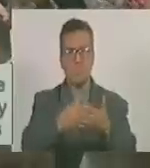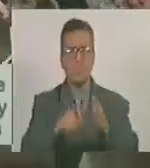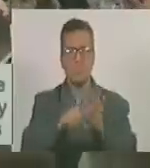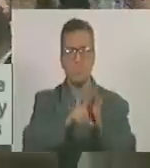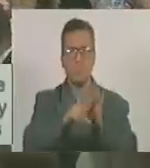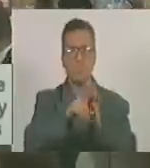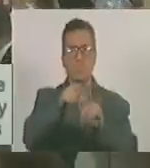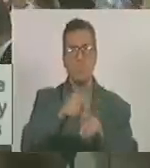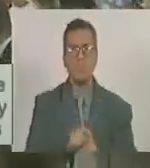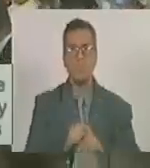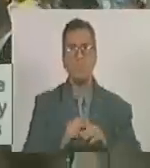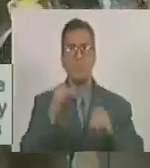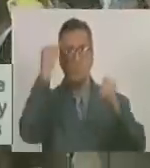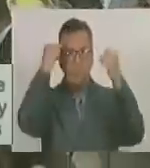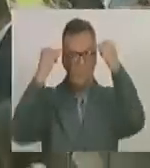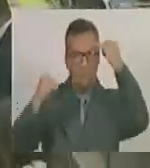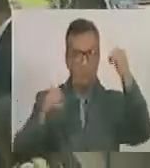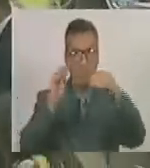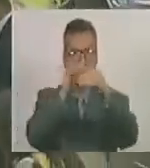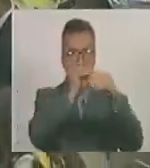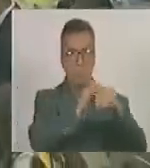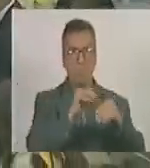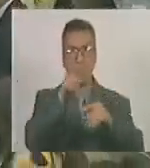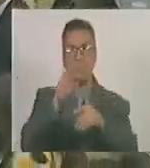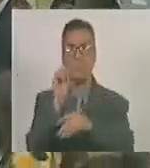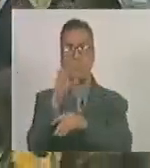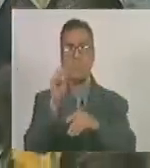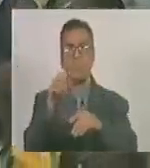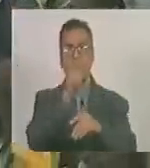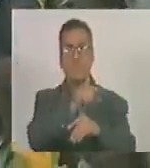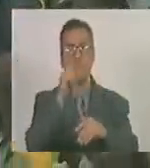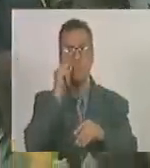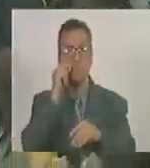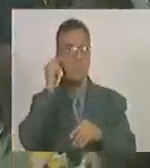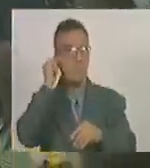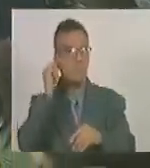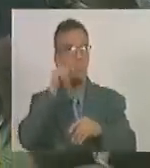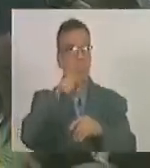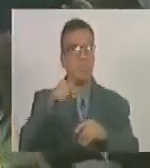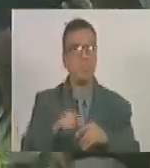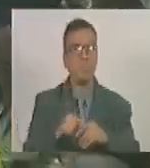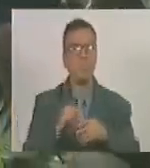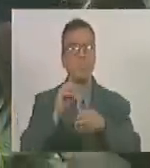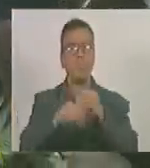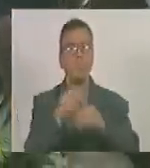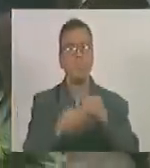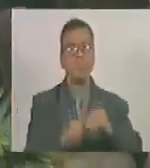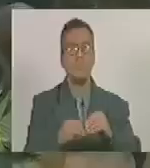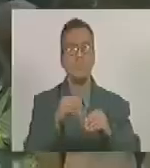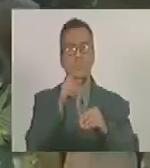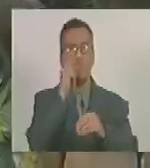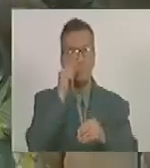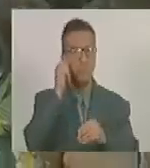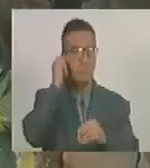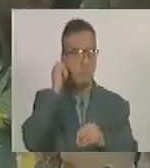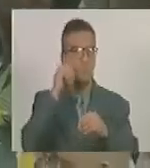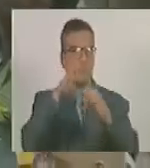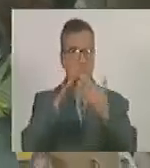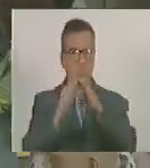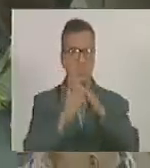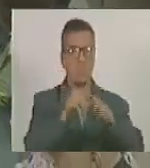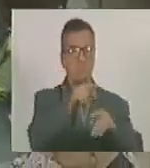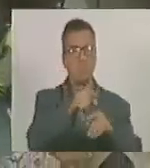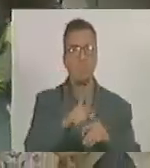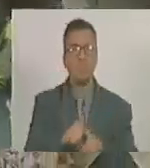ley. La iniciativa de la convocatoria a la Asamblea de Ciudadanos y Ciudadanas corresponde a las y los habitantes de